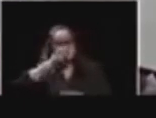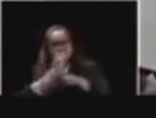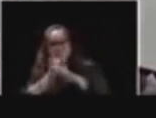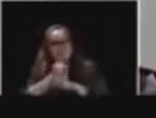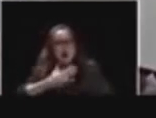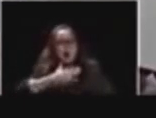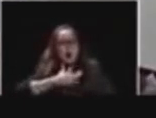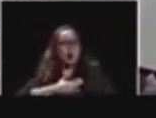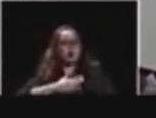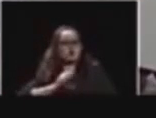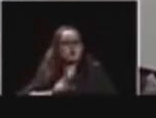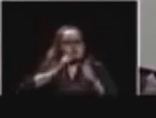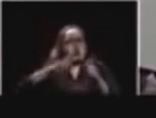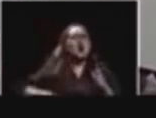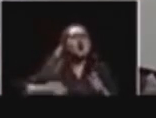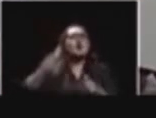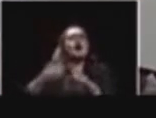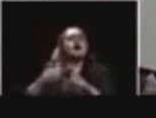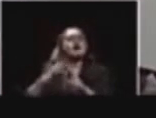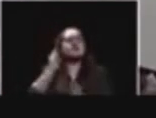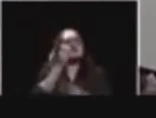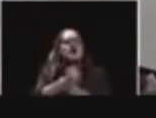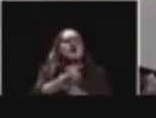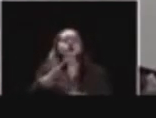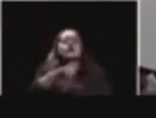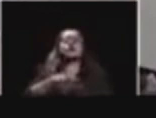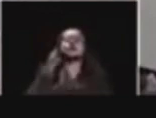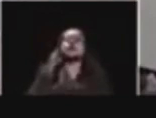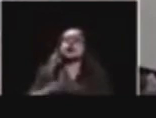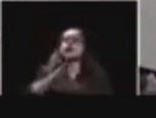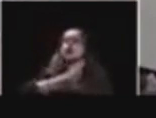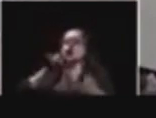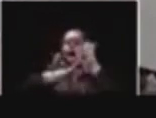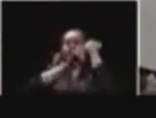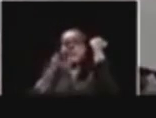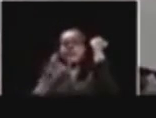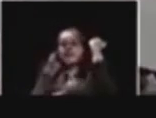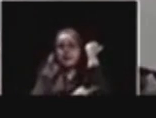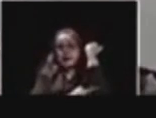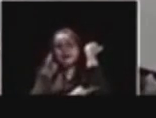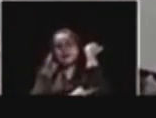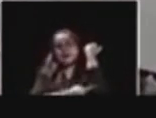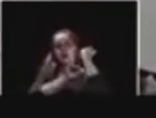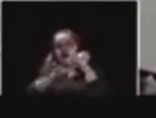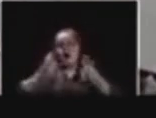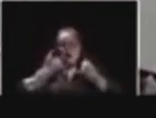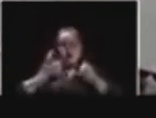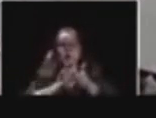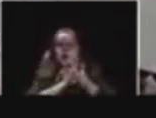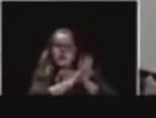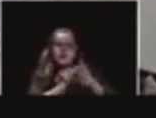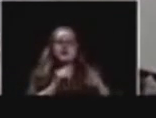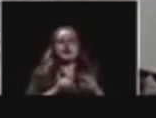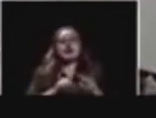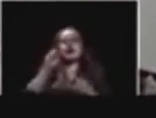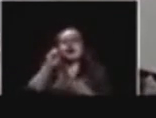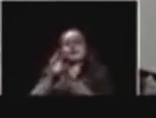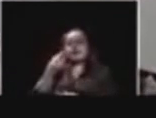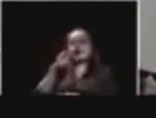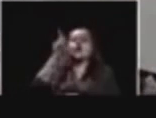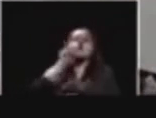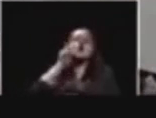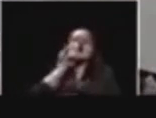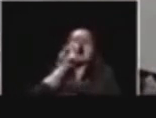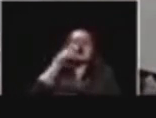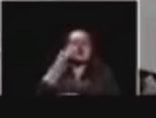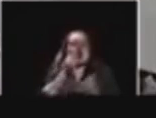tener acciones educativas para la prevención del embarazo adolescente y promover la autonomía económica de